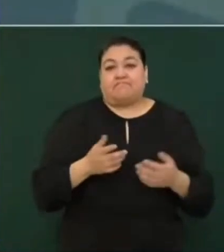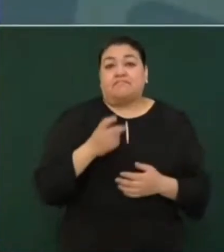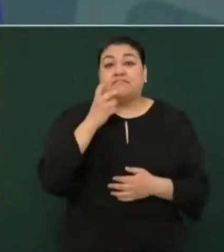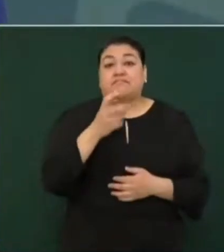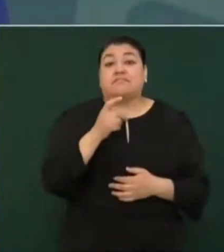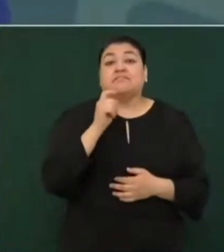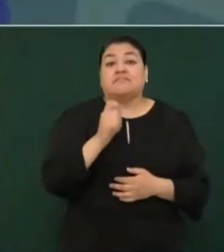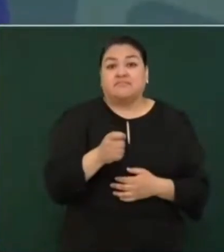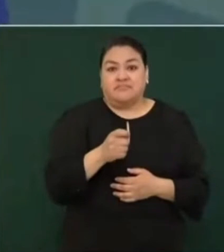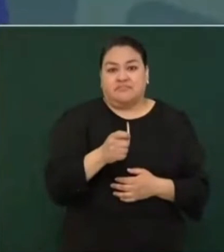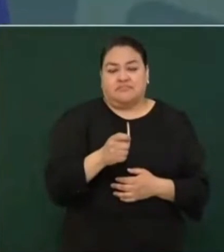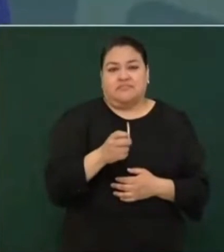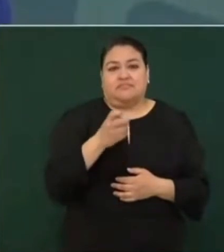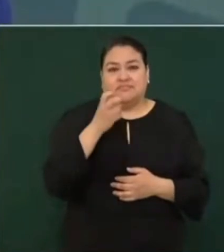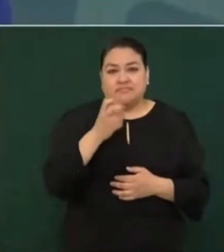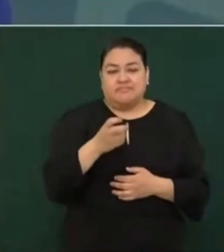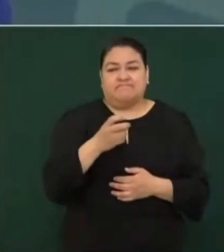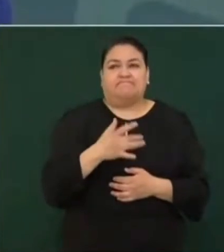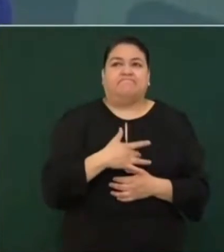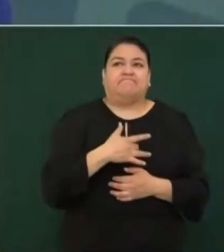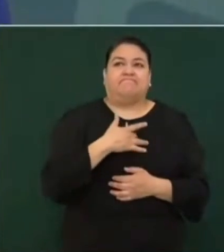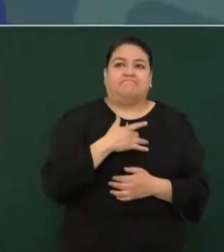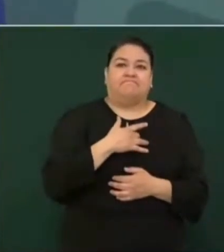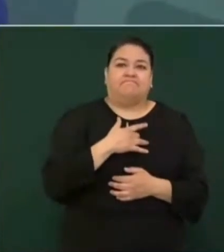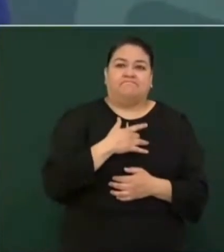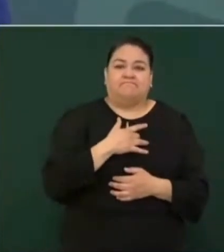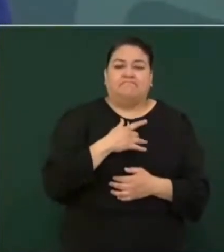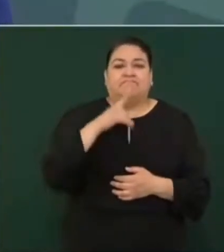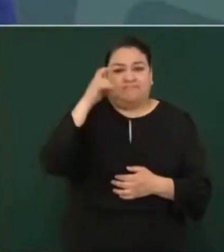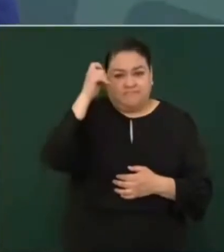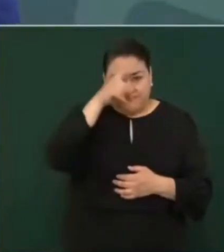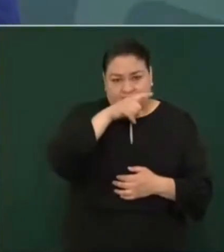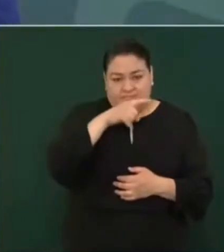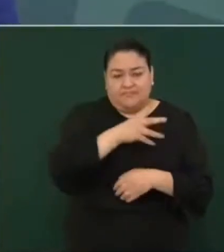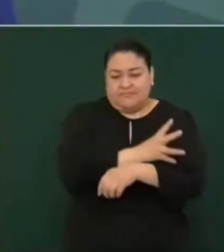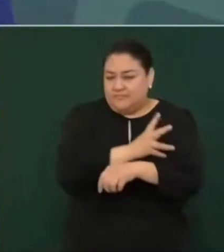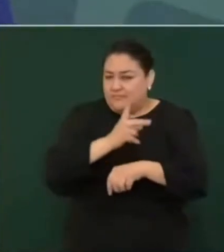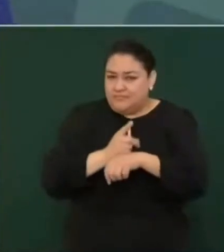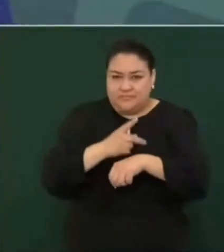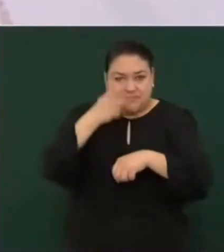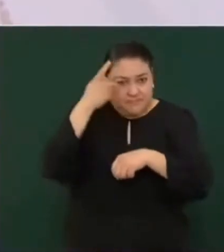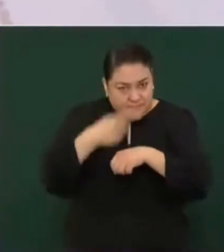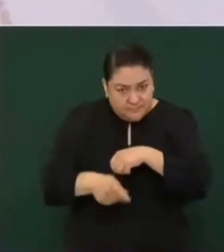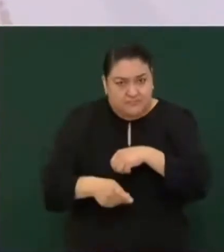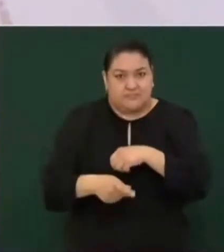es incierto y sobre todo muy riesgoso.